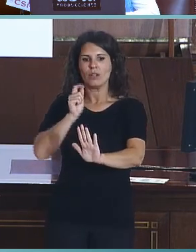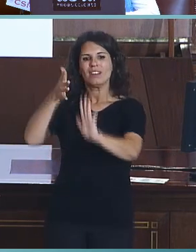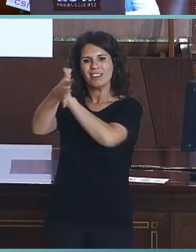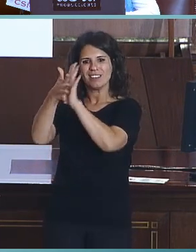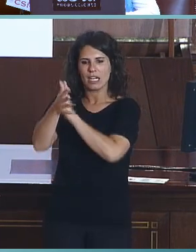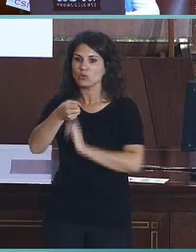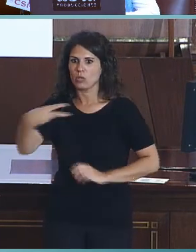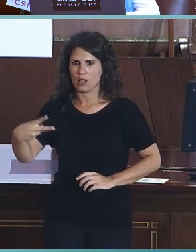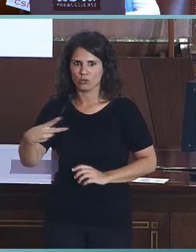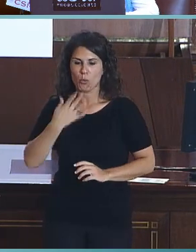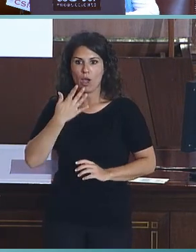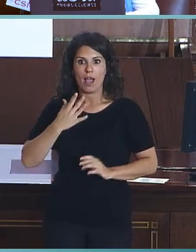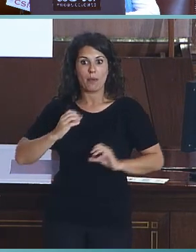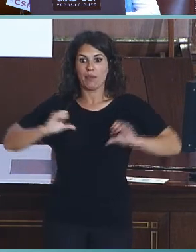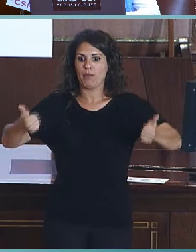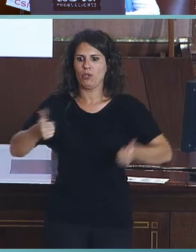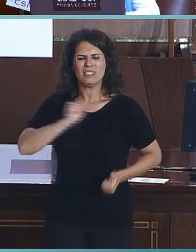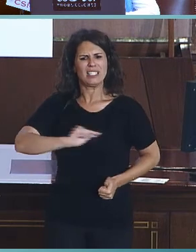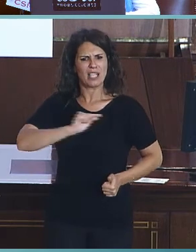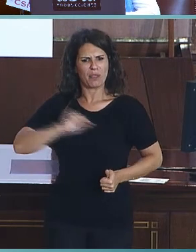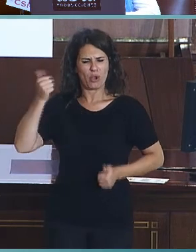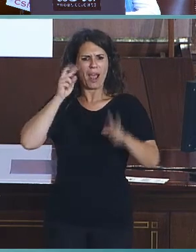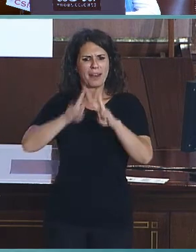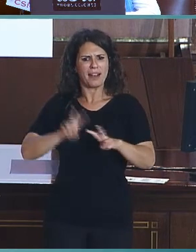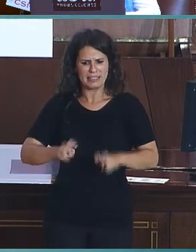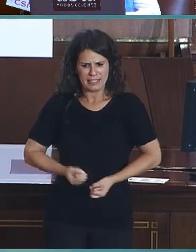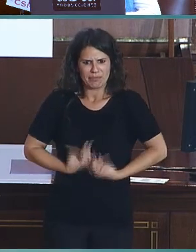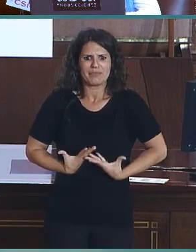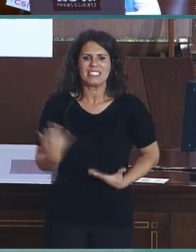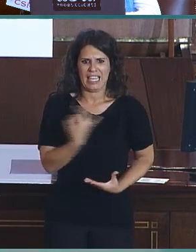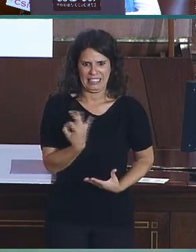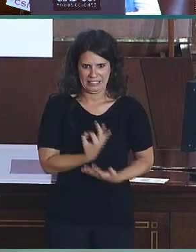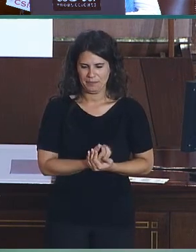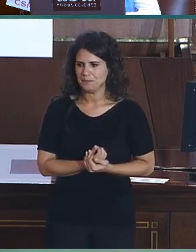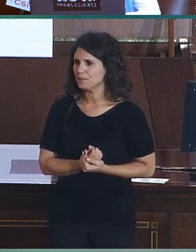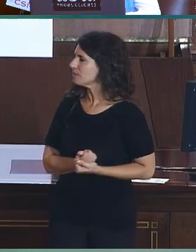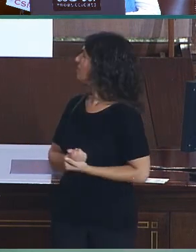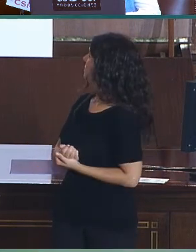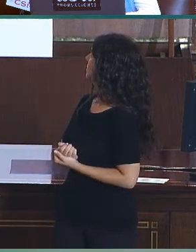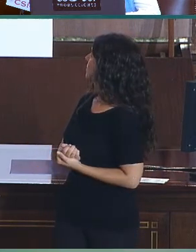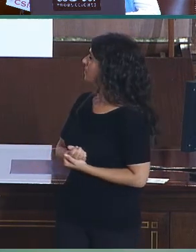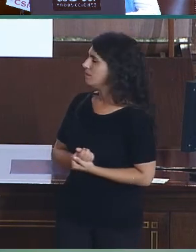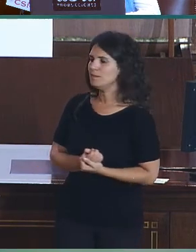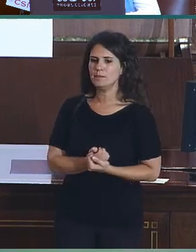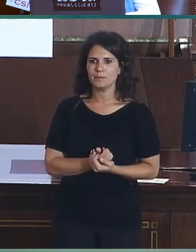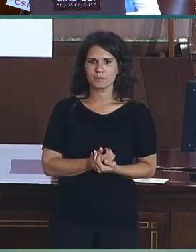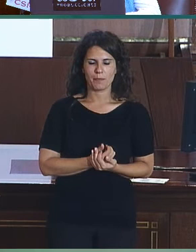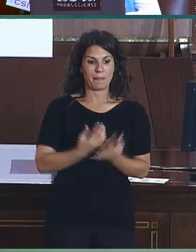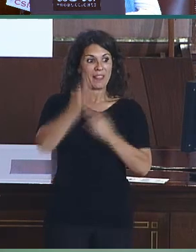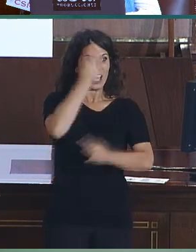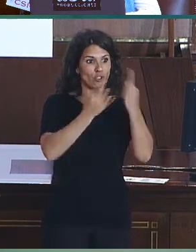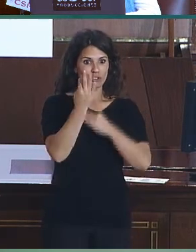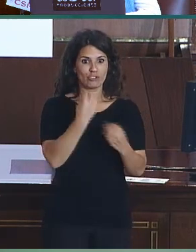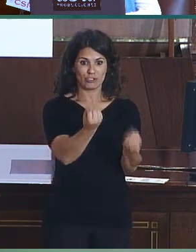primeras impresiones que nos ha dado el análisis de los datos. Tenemos datos de